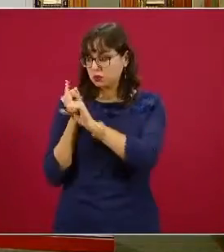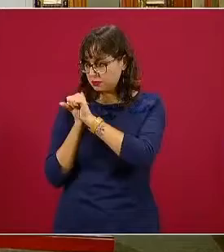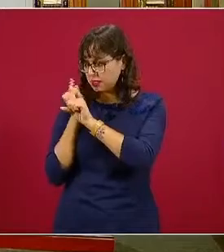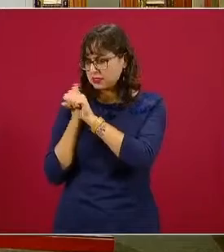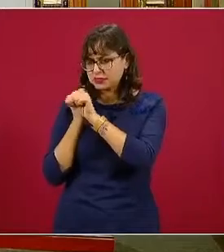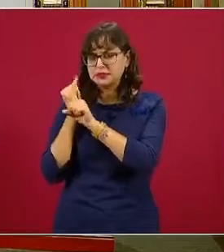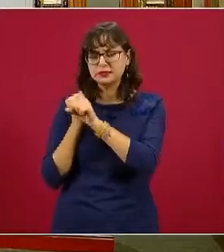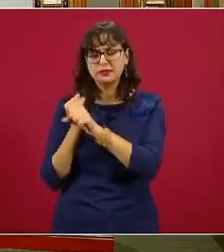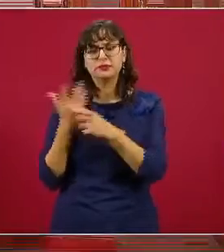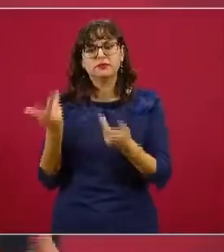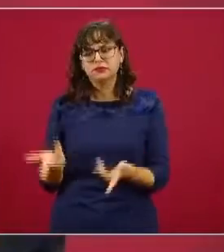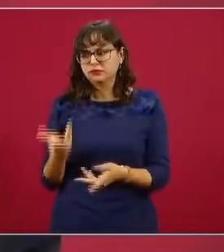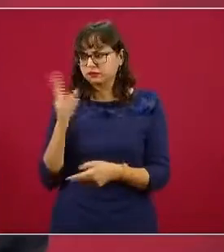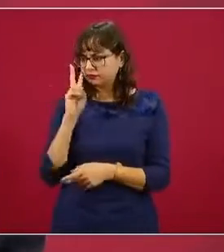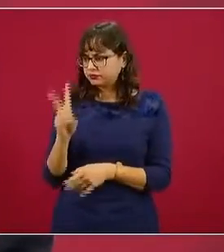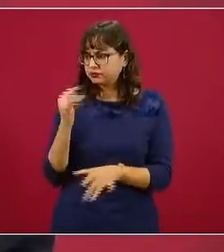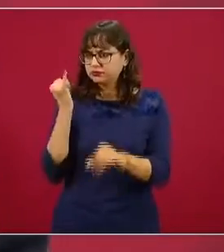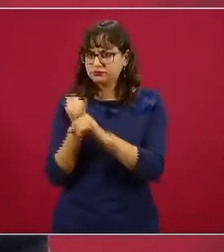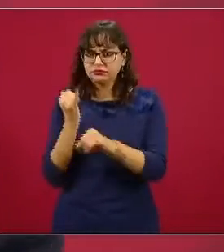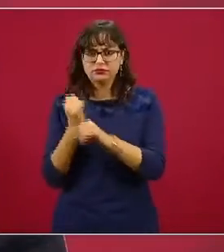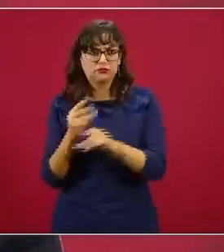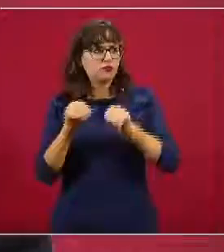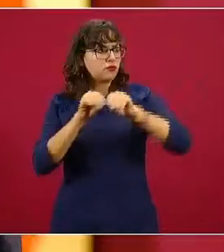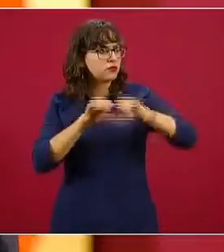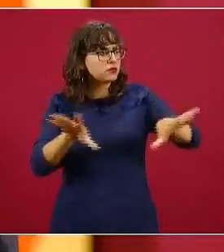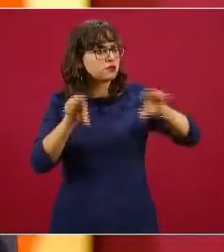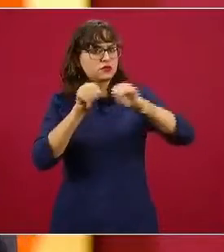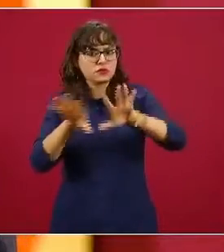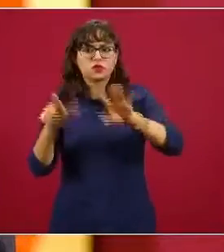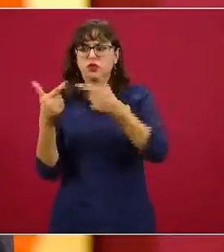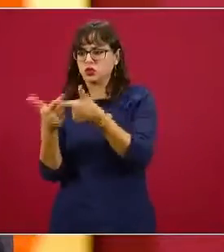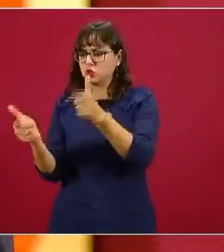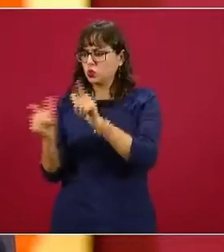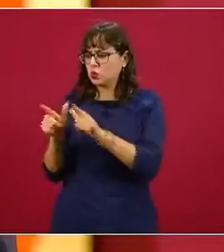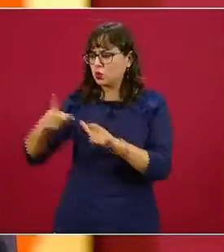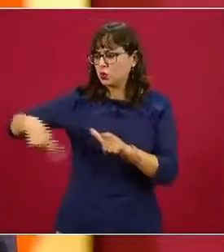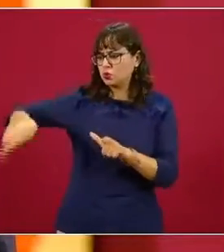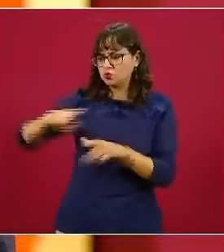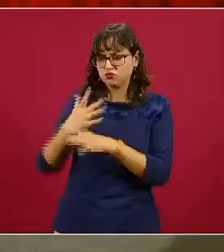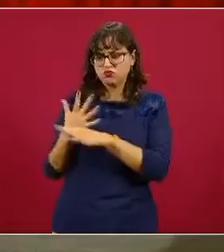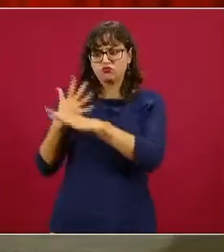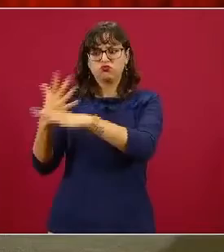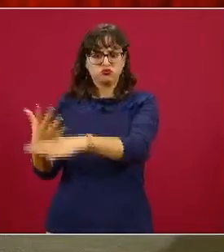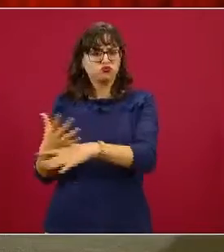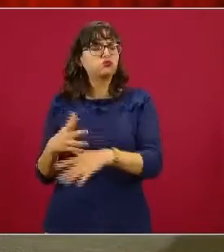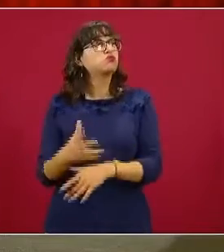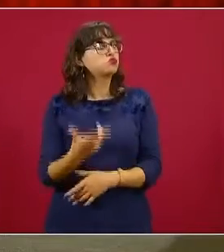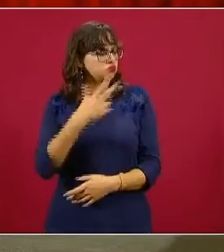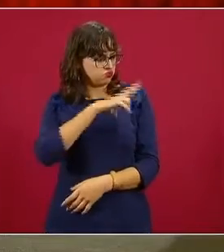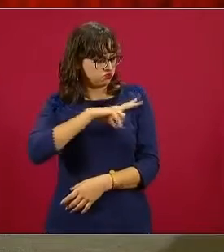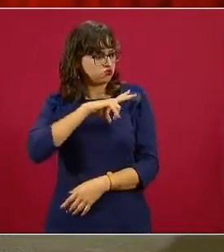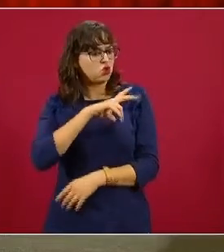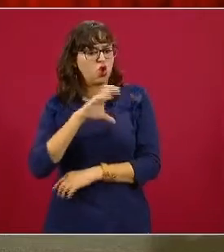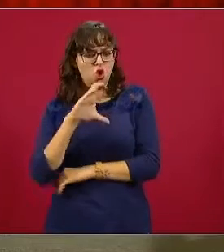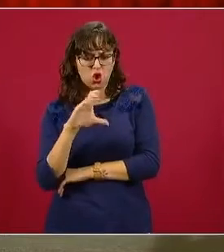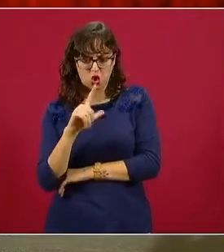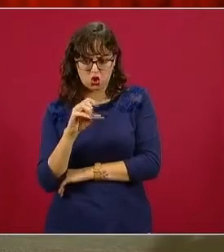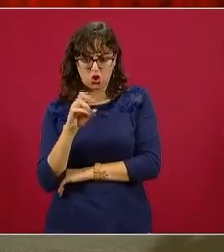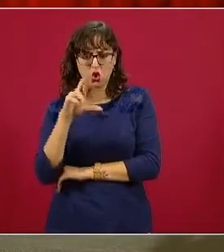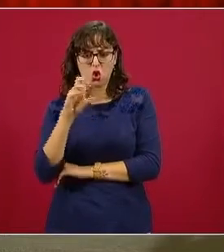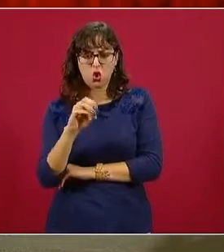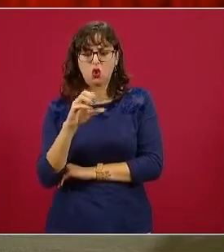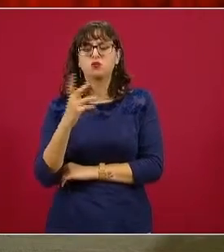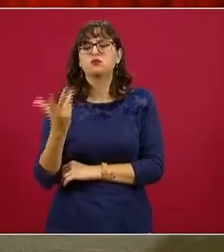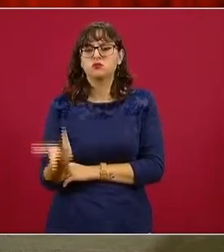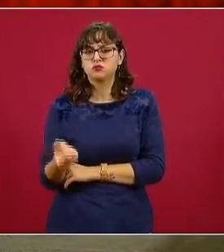medida que a través de redes sociales y ciertos grupos de opinión se ha propagado la idea de que dióxido de cloro,